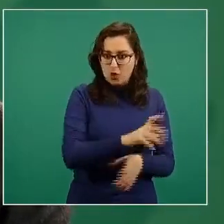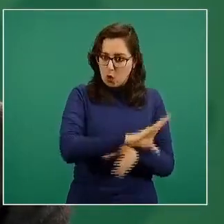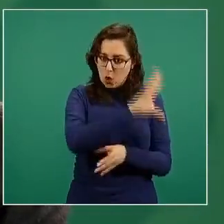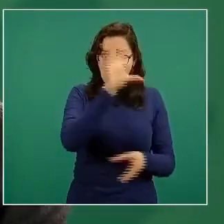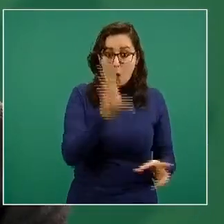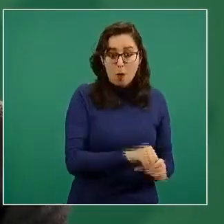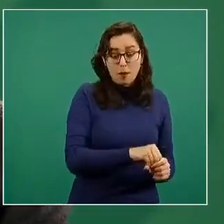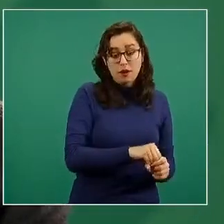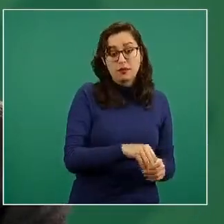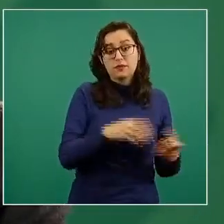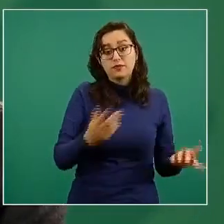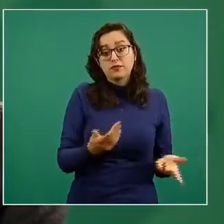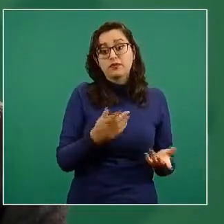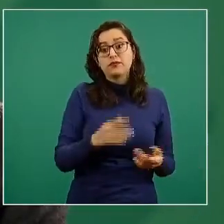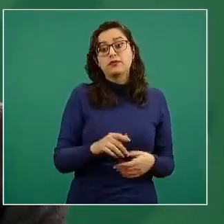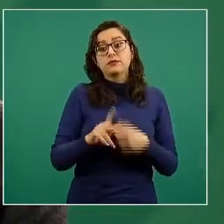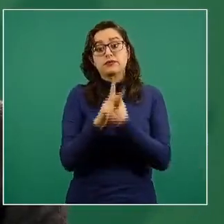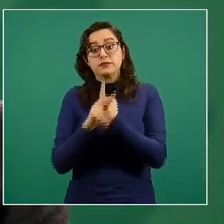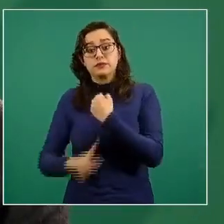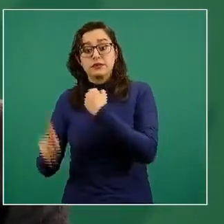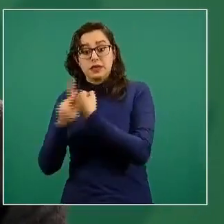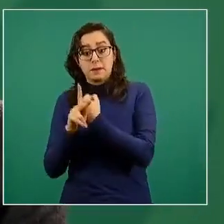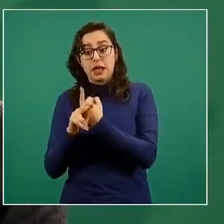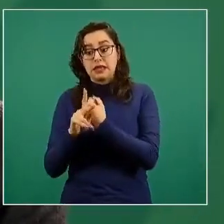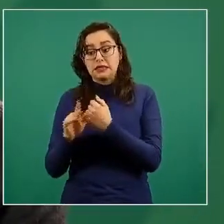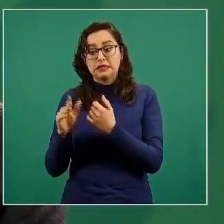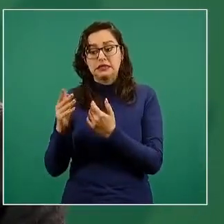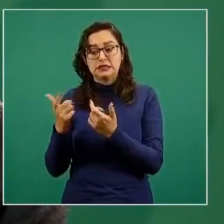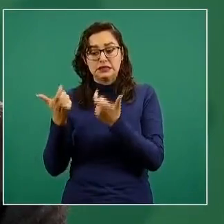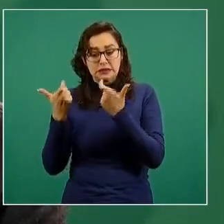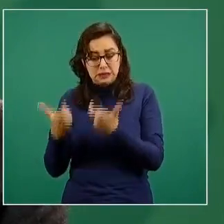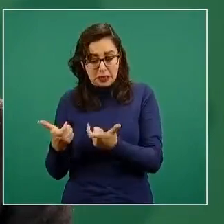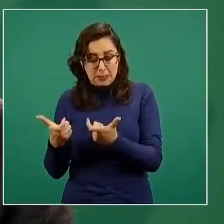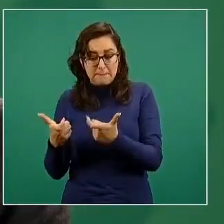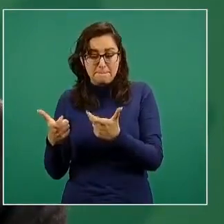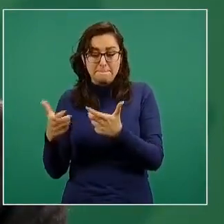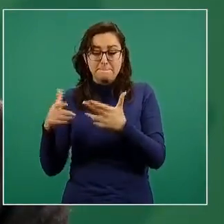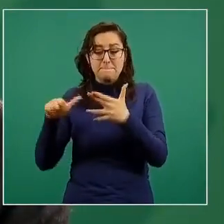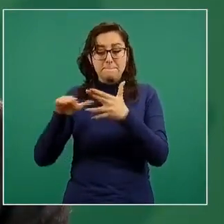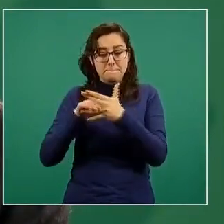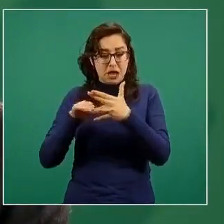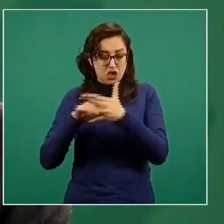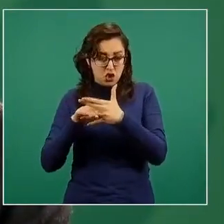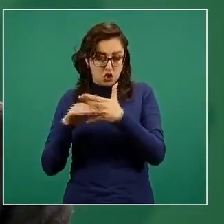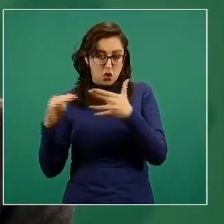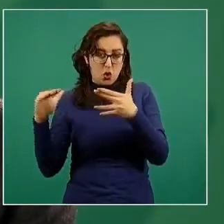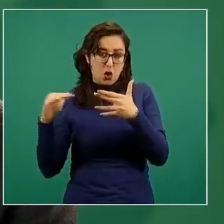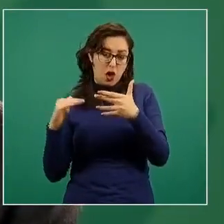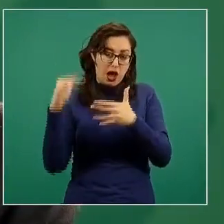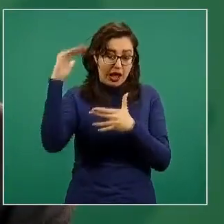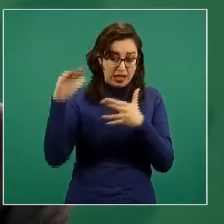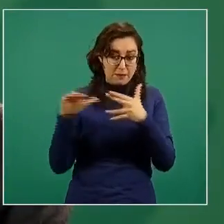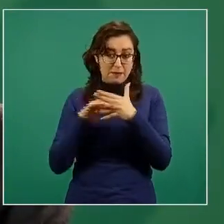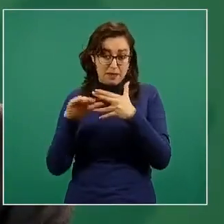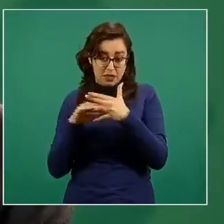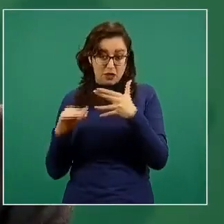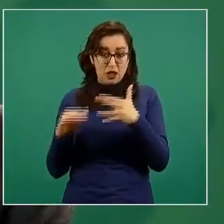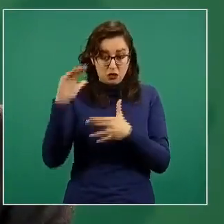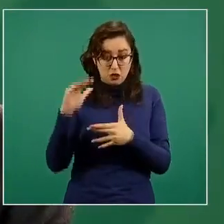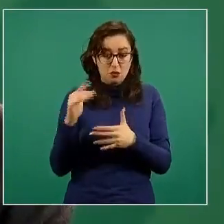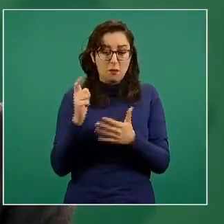ingreso, México por ejemplo está clasificado como un país de ingresos medios altos, pagamos